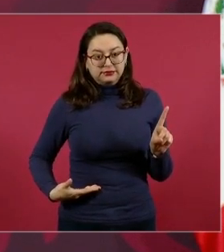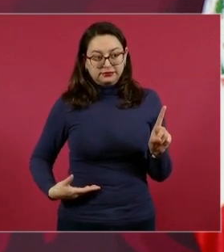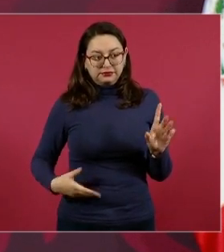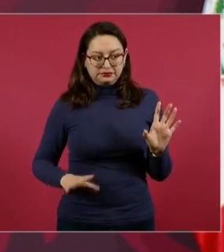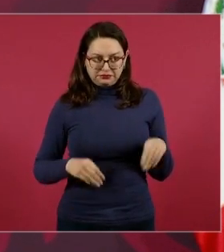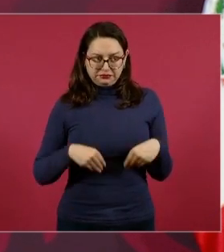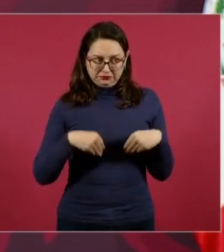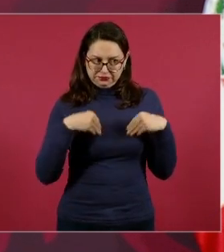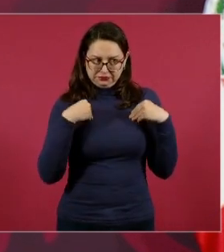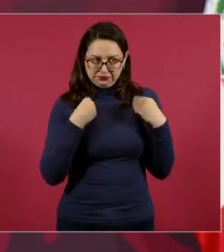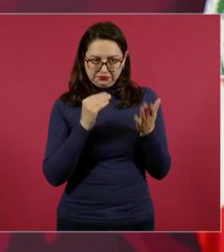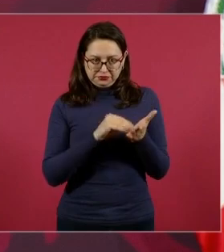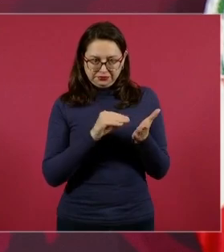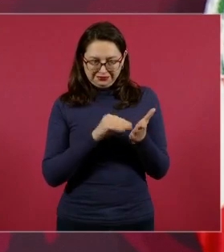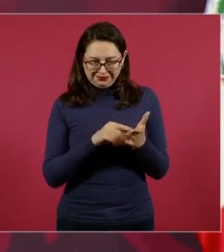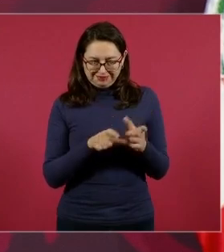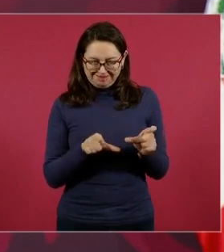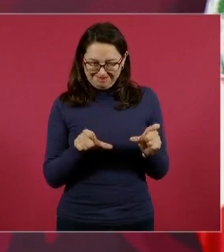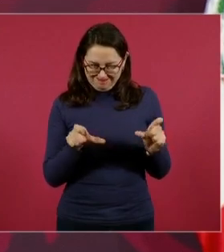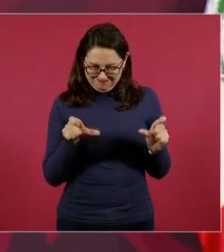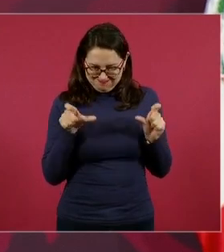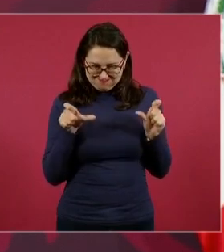vivo más rico